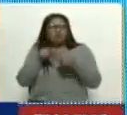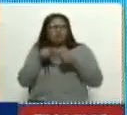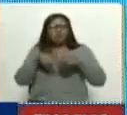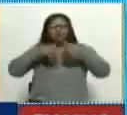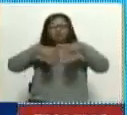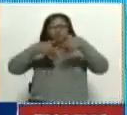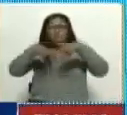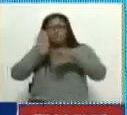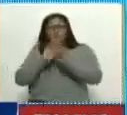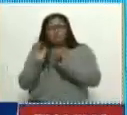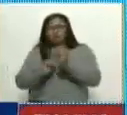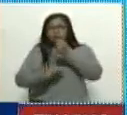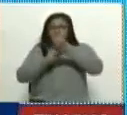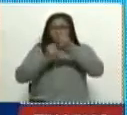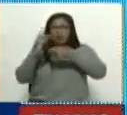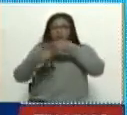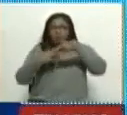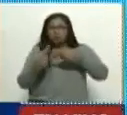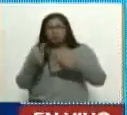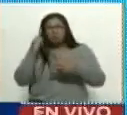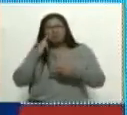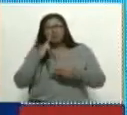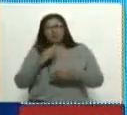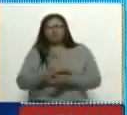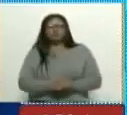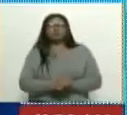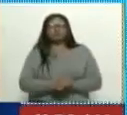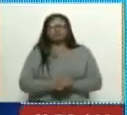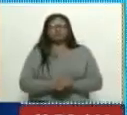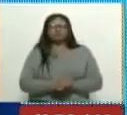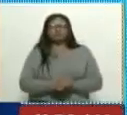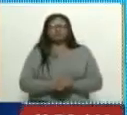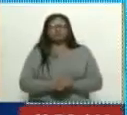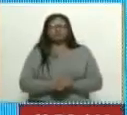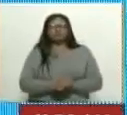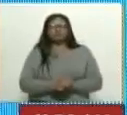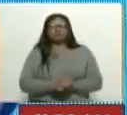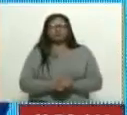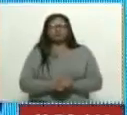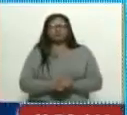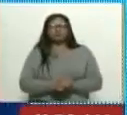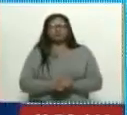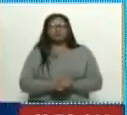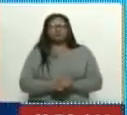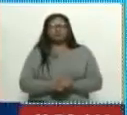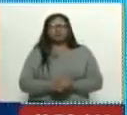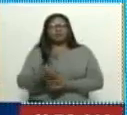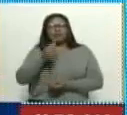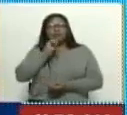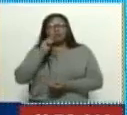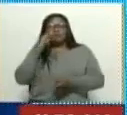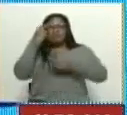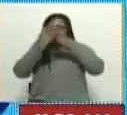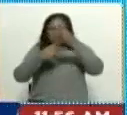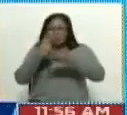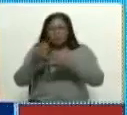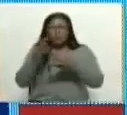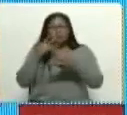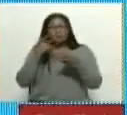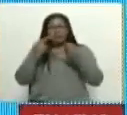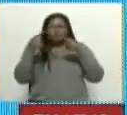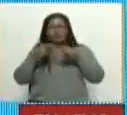de la Revolución bolivariana y a quienes nos visitan de